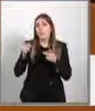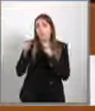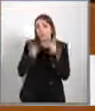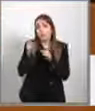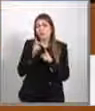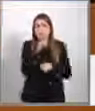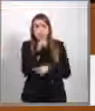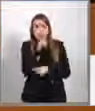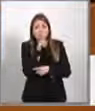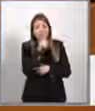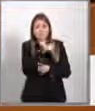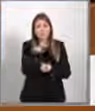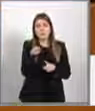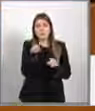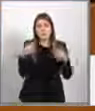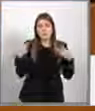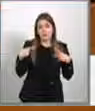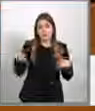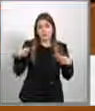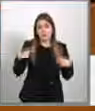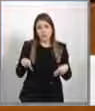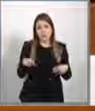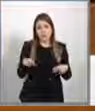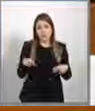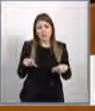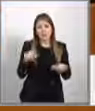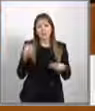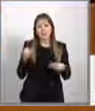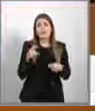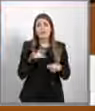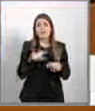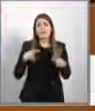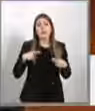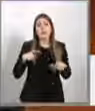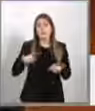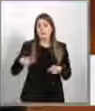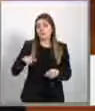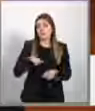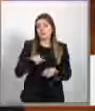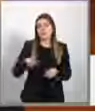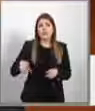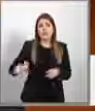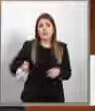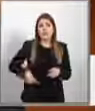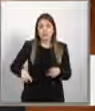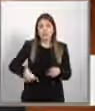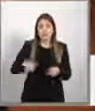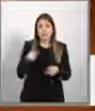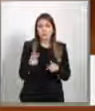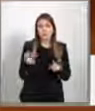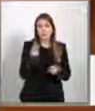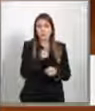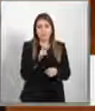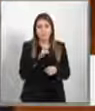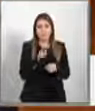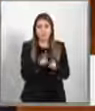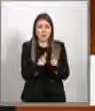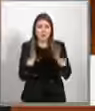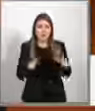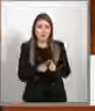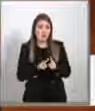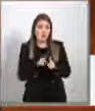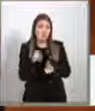preocupaciones de la sociedad civil y de los legisladores que representan a mi grupo parlamentario y a todos los